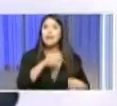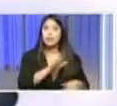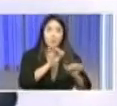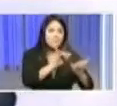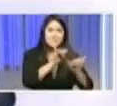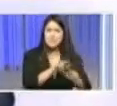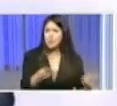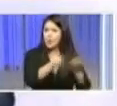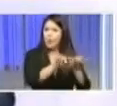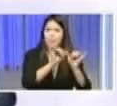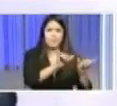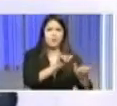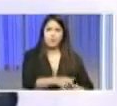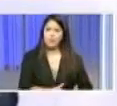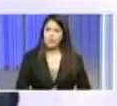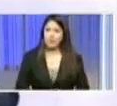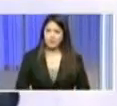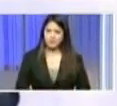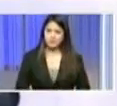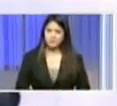mismo pozo.